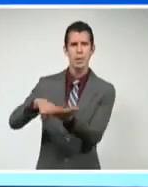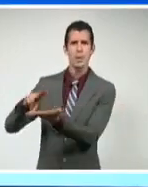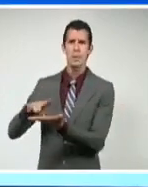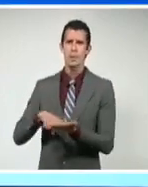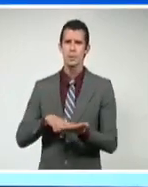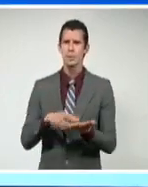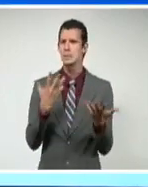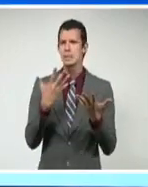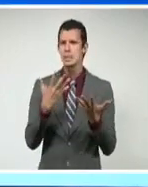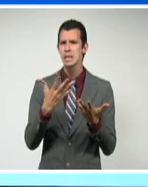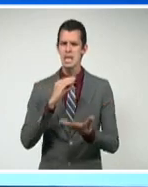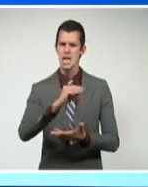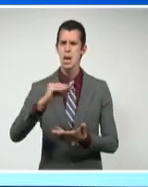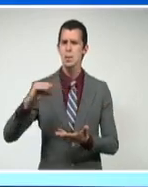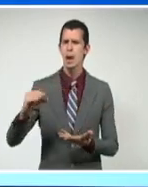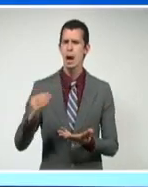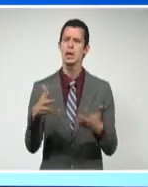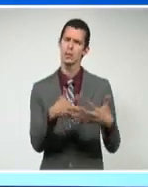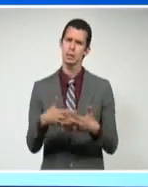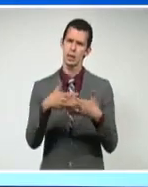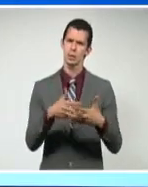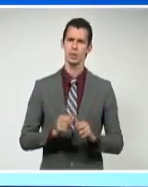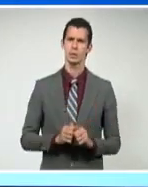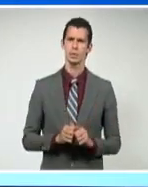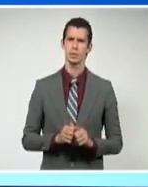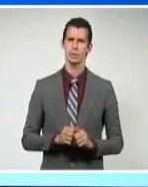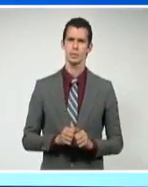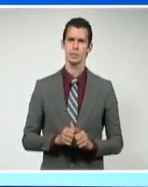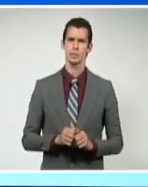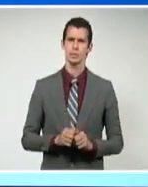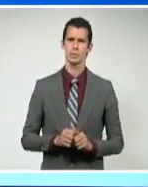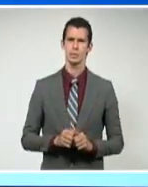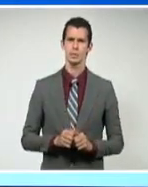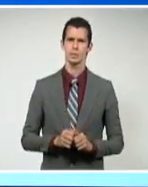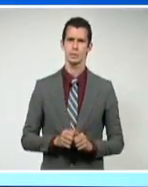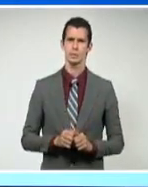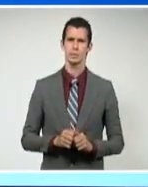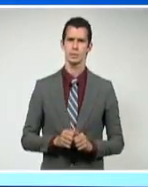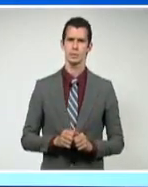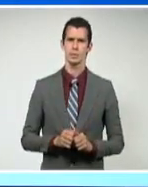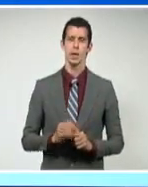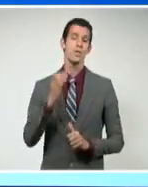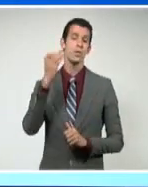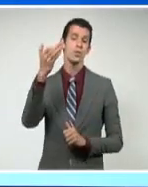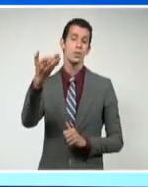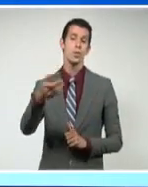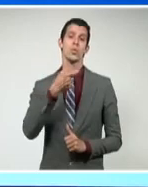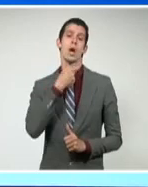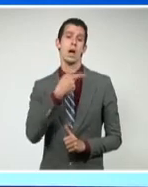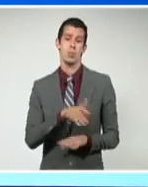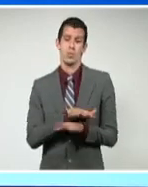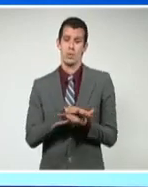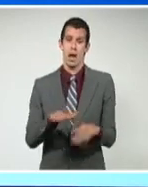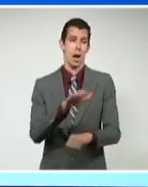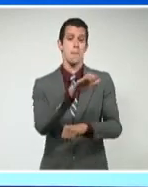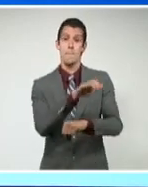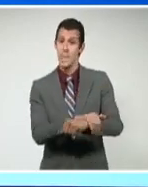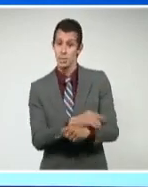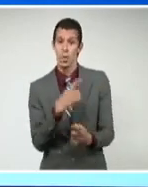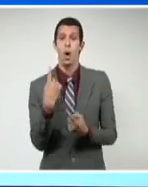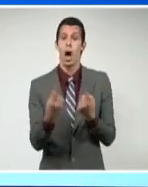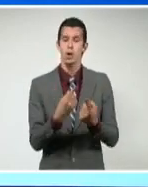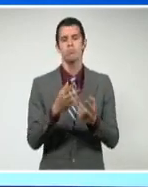de la faz de la tierra, no, ni son sacados sus ojos. Y cuando lleguen sus juicios, a pesar de todo lo que han hecho,